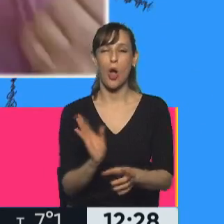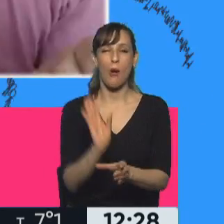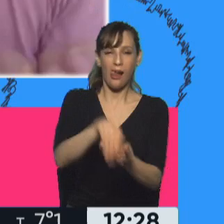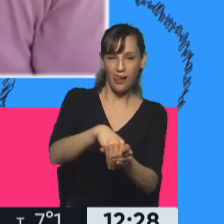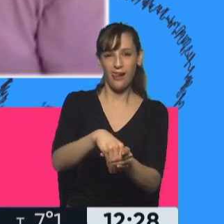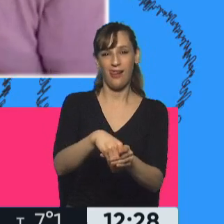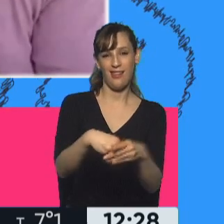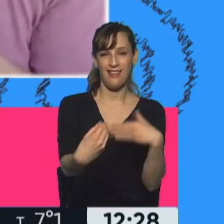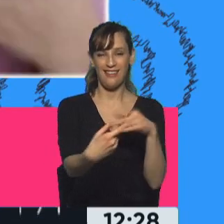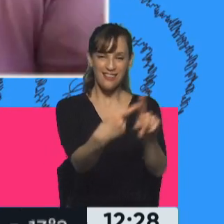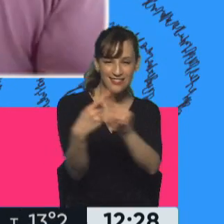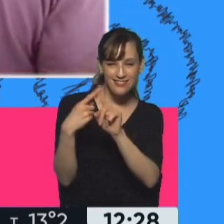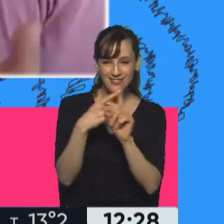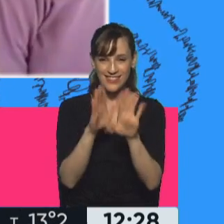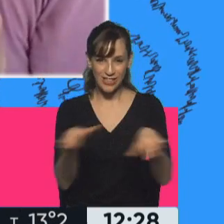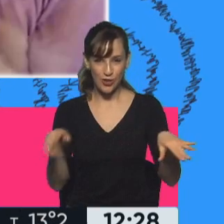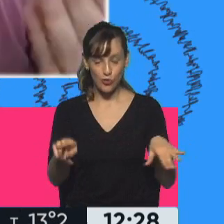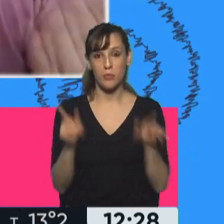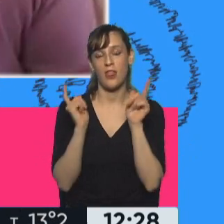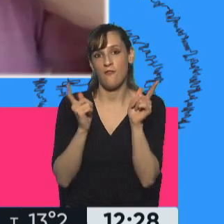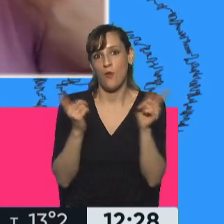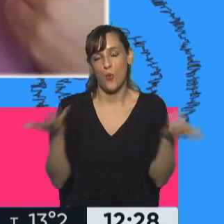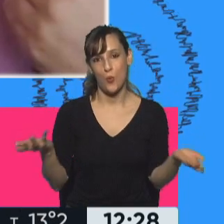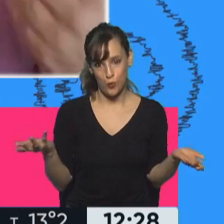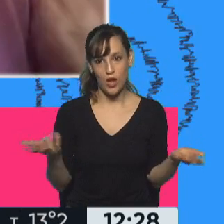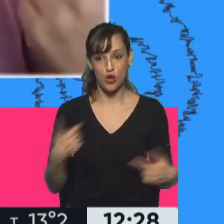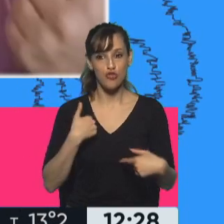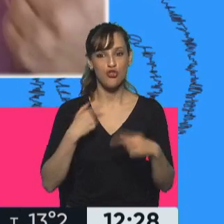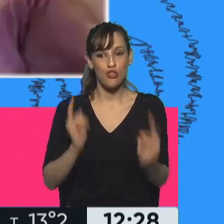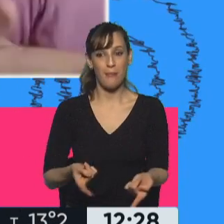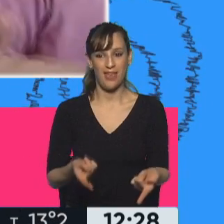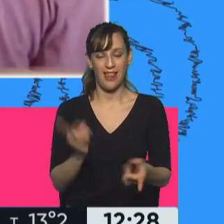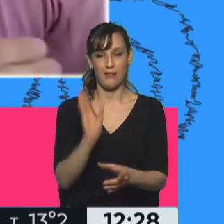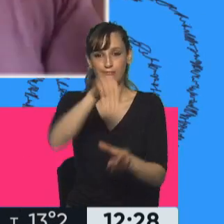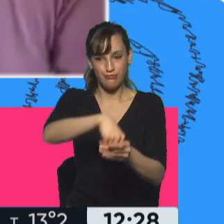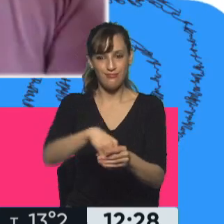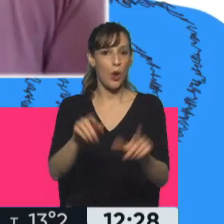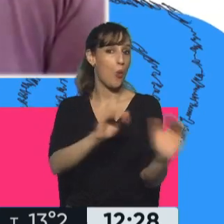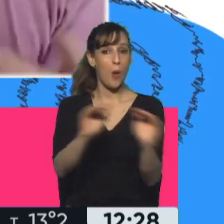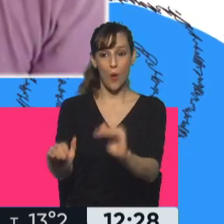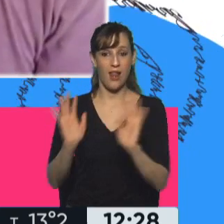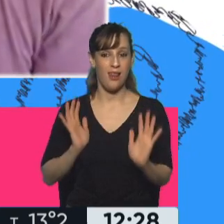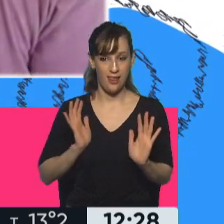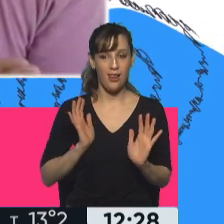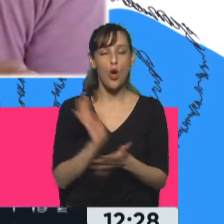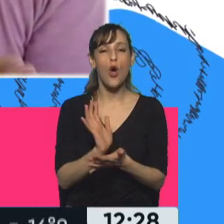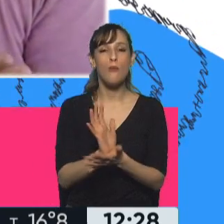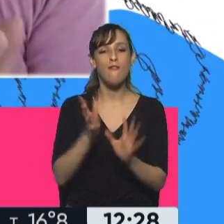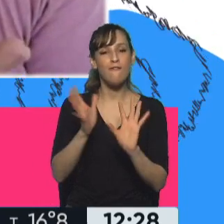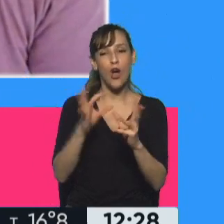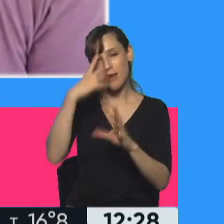haciendo interactivo para poder disfrutarlo juntos y de esta manera yo también estar del lado de ellos. Siempre trato de ponerme del lado de